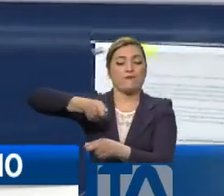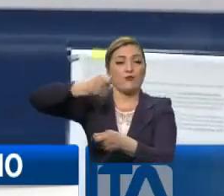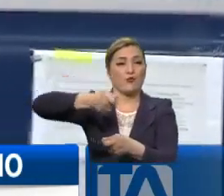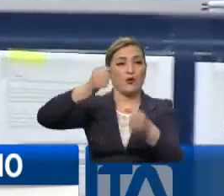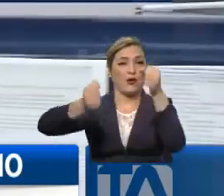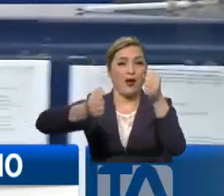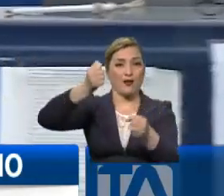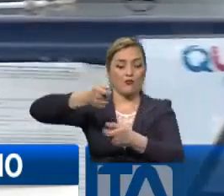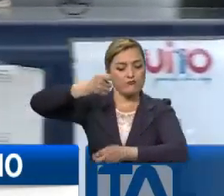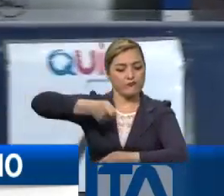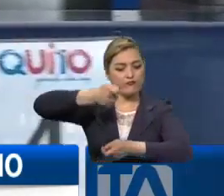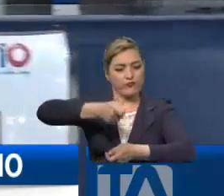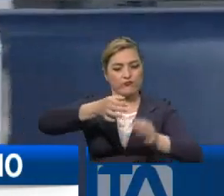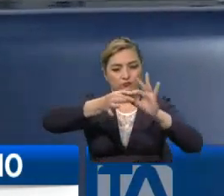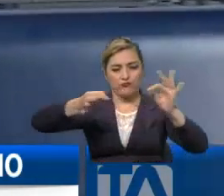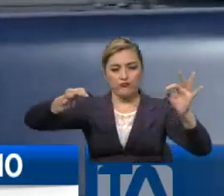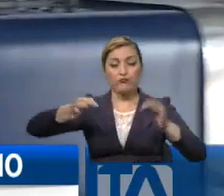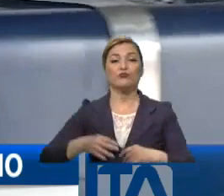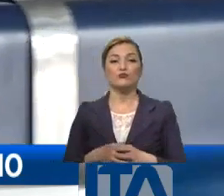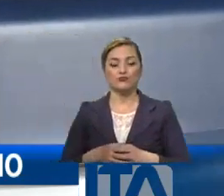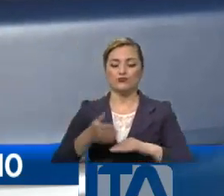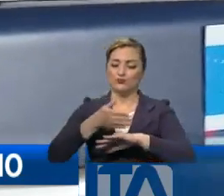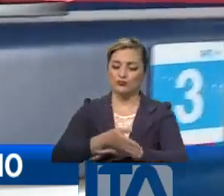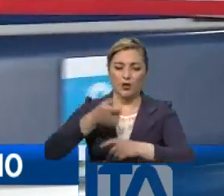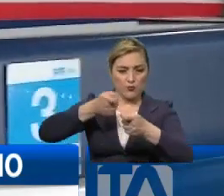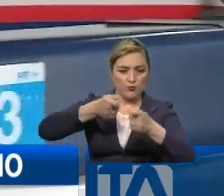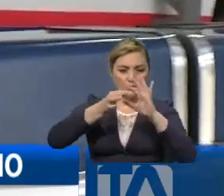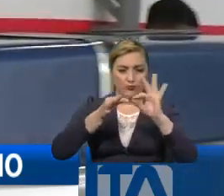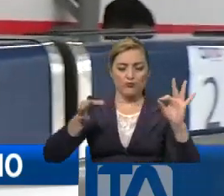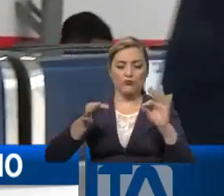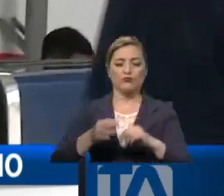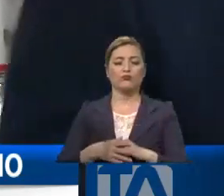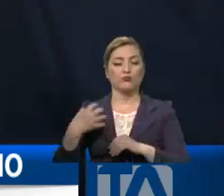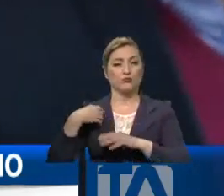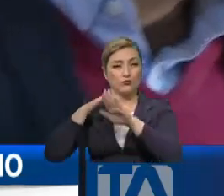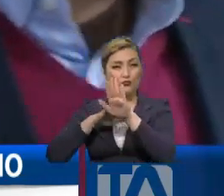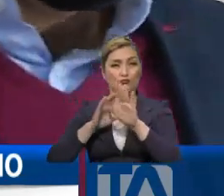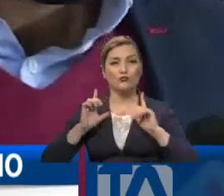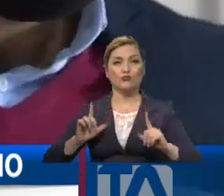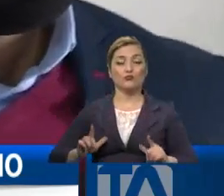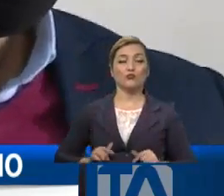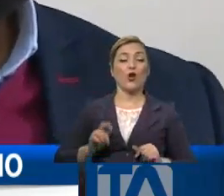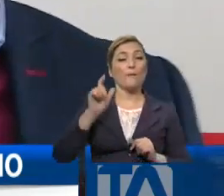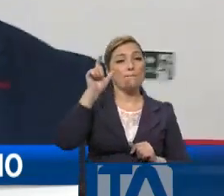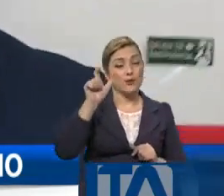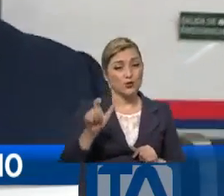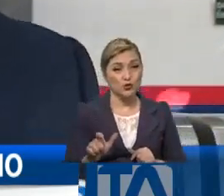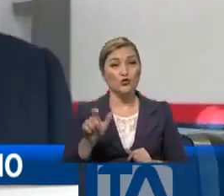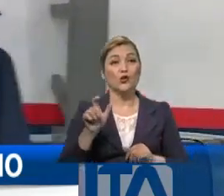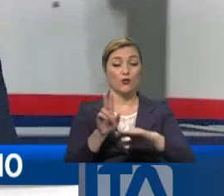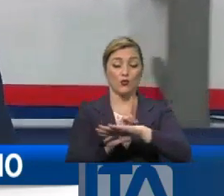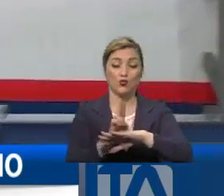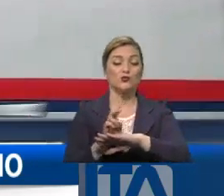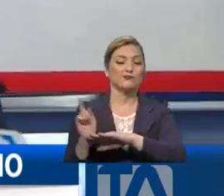del vehículo y posterior justamente al proceso de revisión para garantizar, como les dije, no solo la salud de los ciudadanos, de los